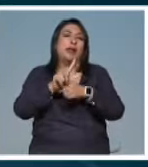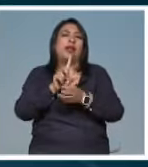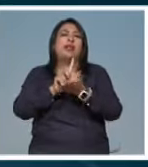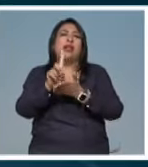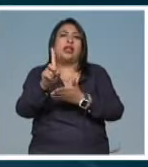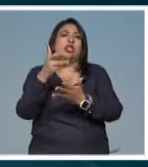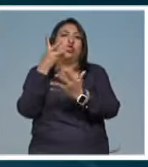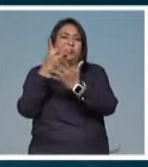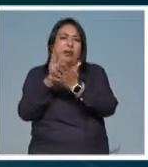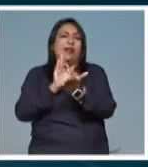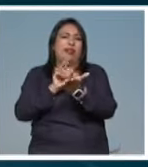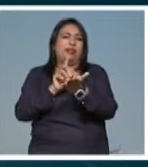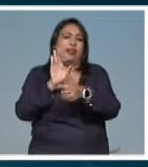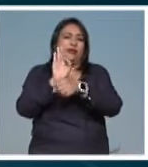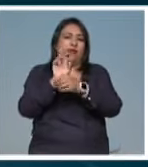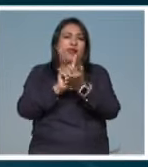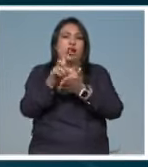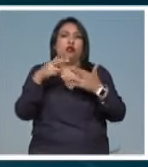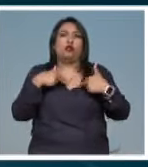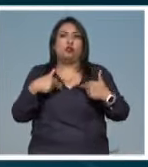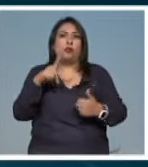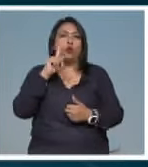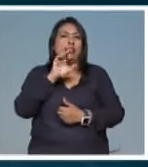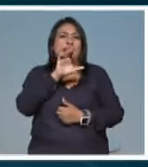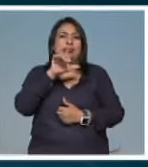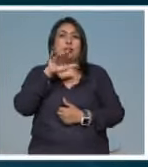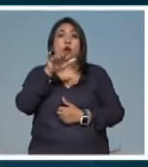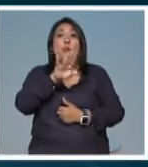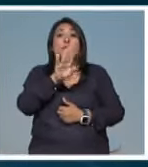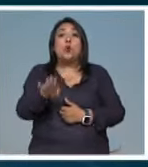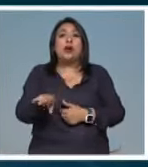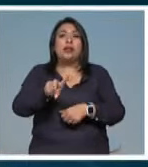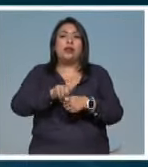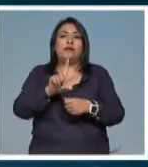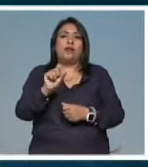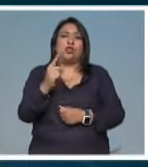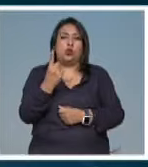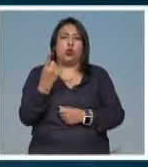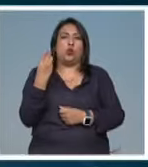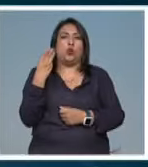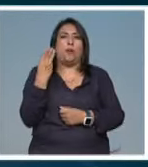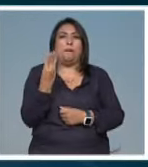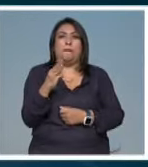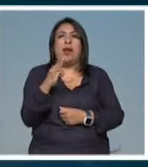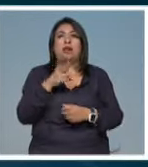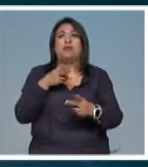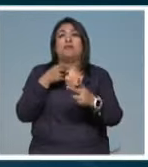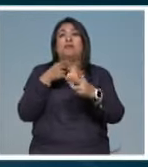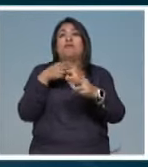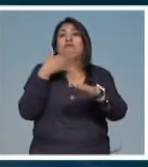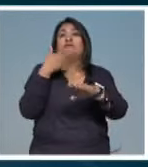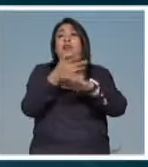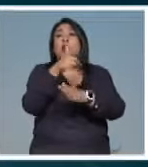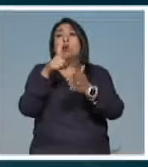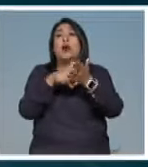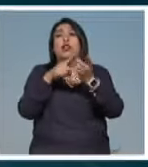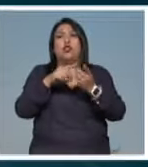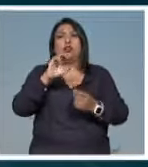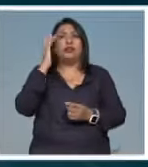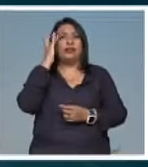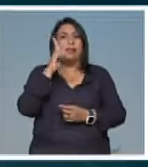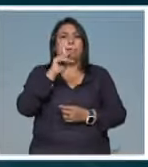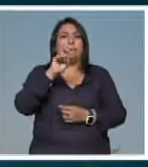y defensora de derechos humanos, Cecilia Monzón, perdió la vida el pasado 21 de mayo tras un ataque en el municipio de San Pedro